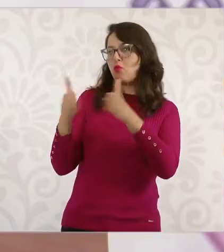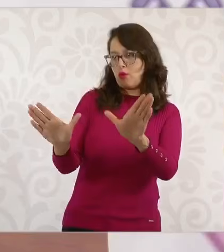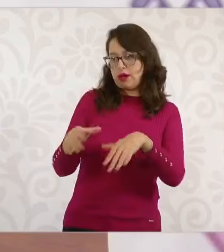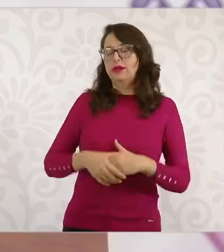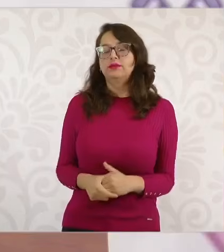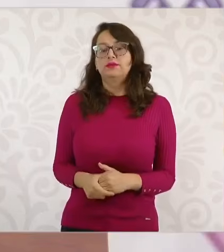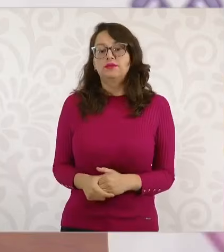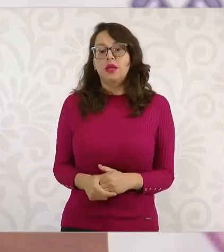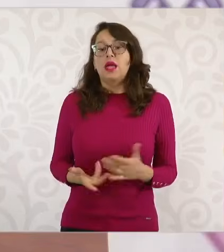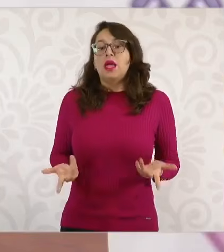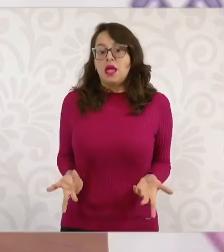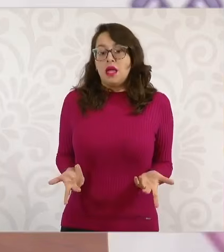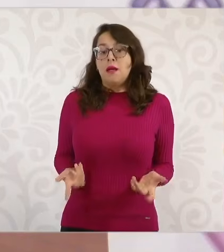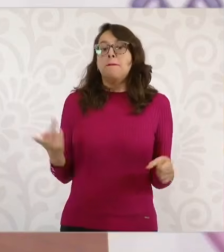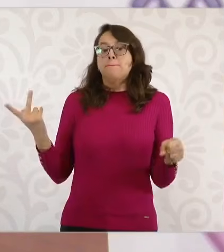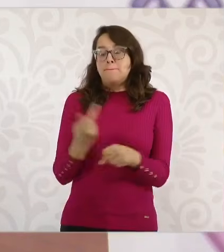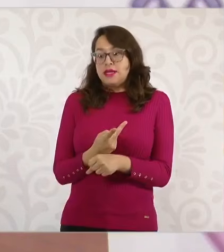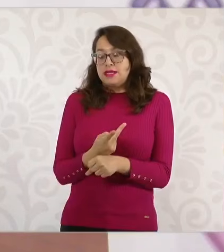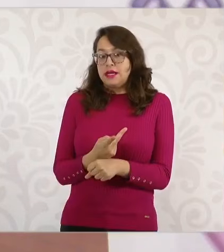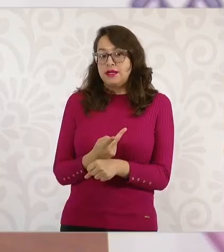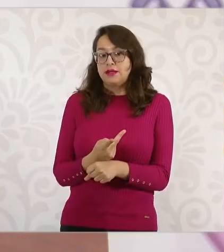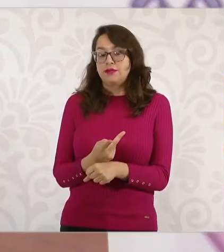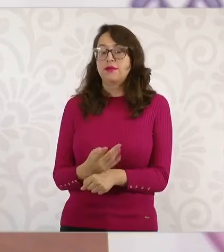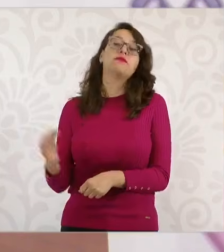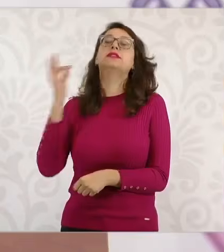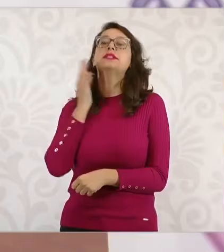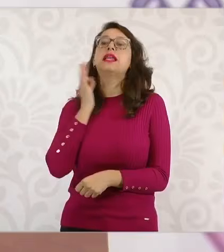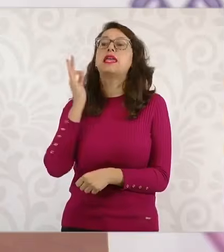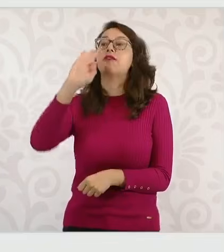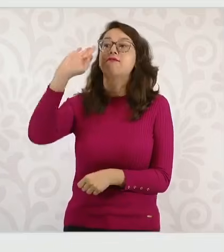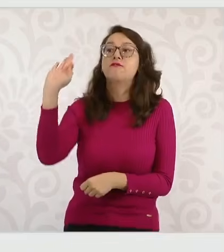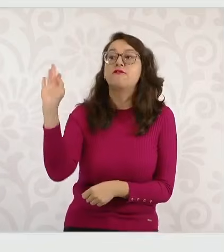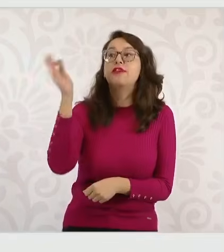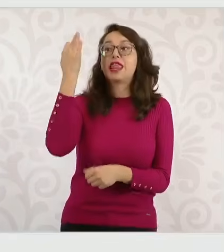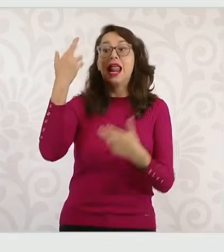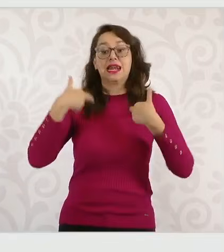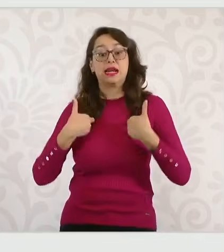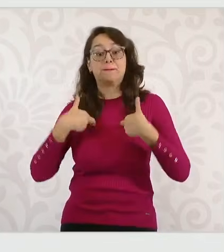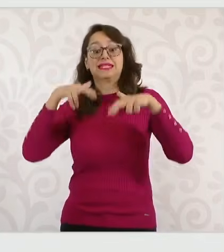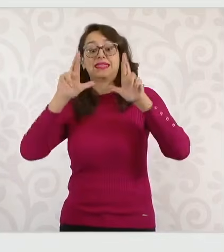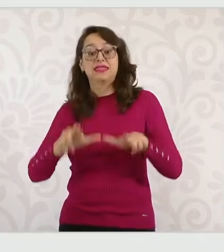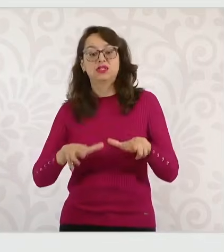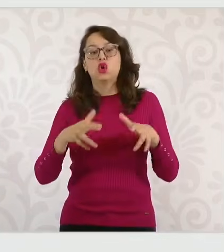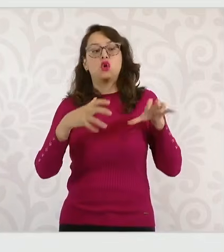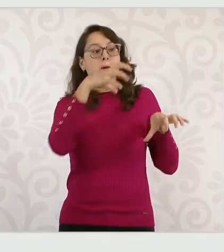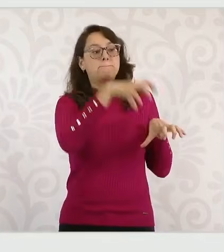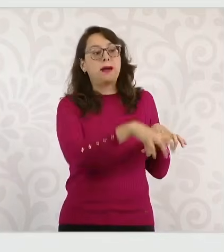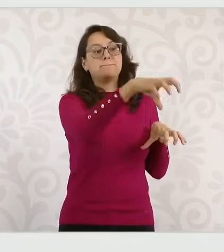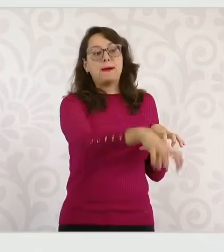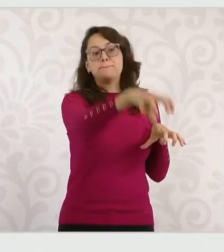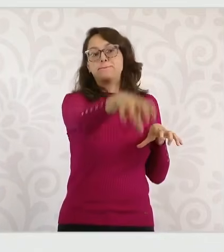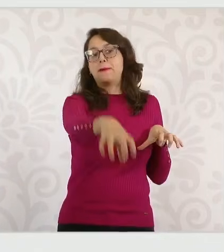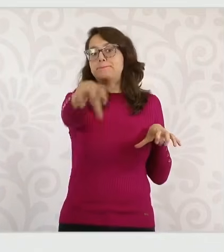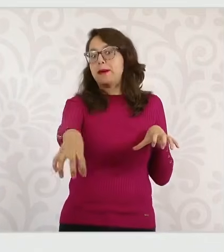Ella lo que está haciendo es fortalecer las fiscalías, bueno, las delegaciones, la representación de la Fiscalía